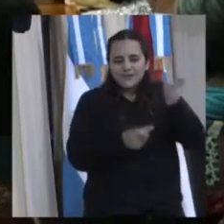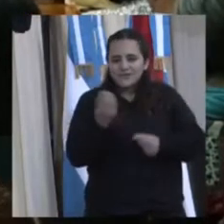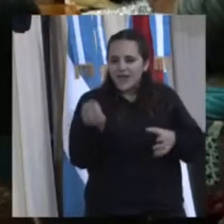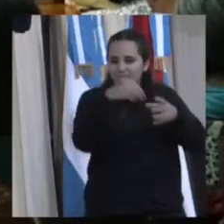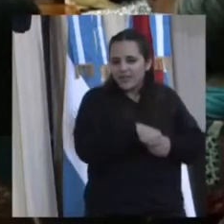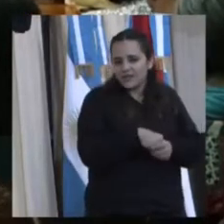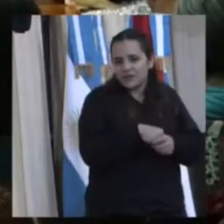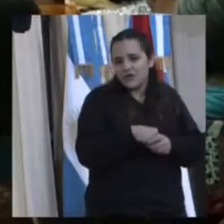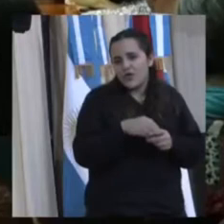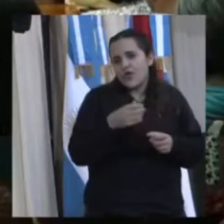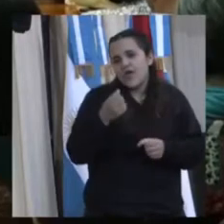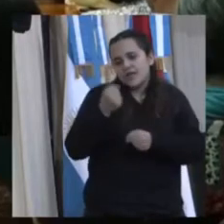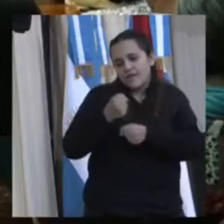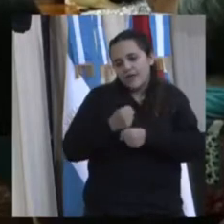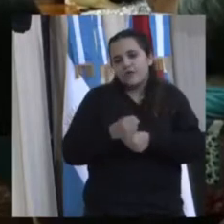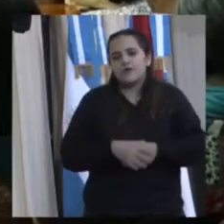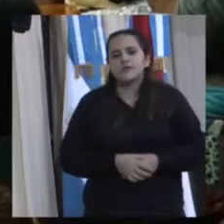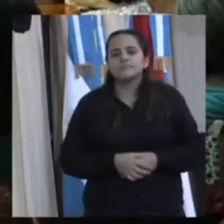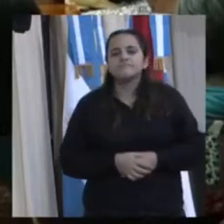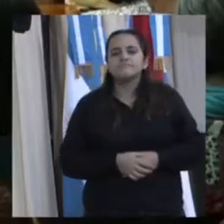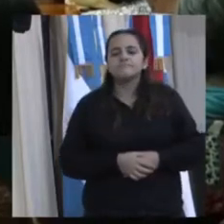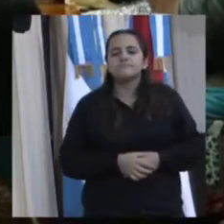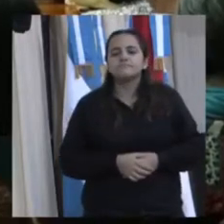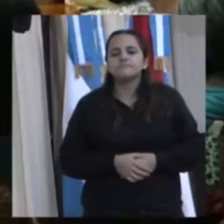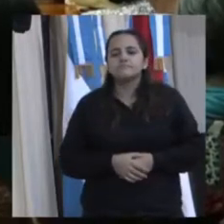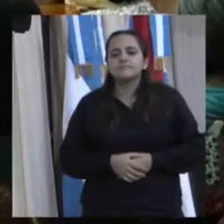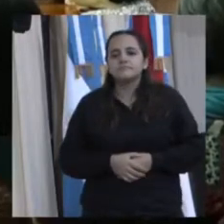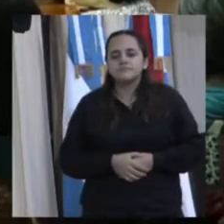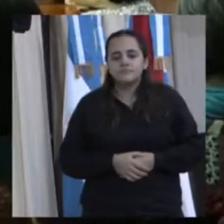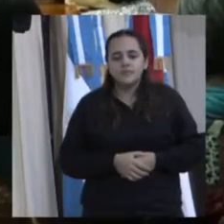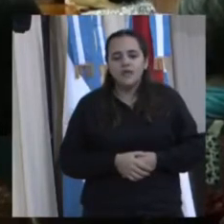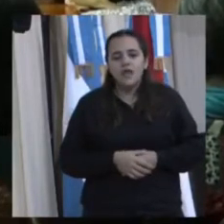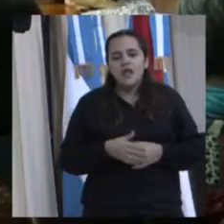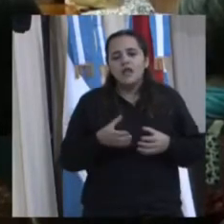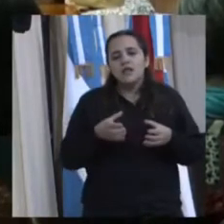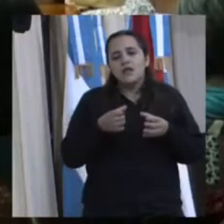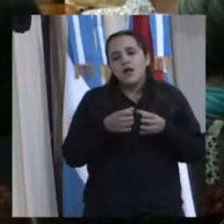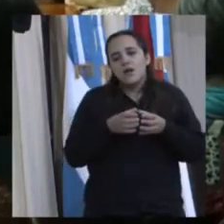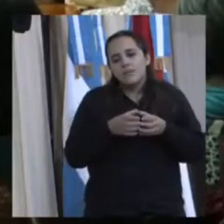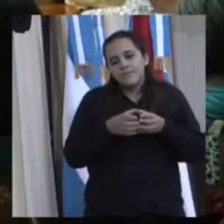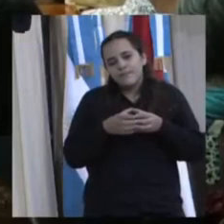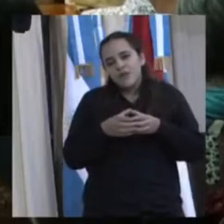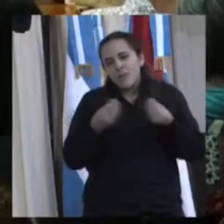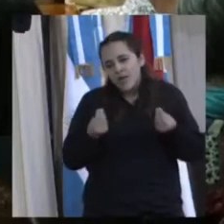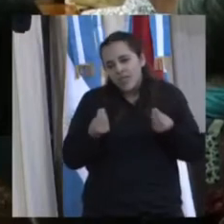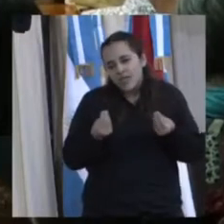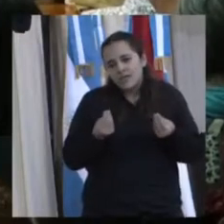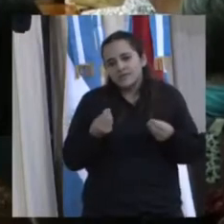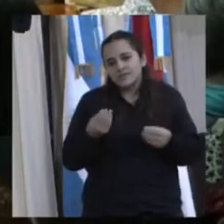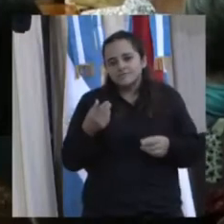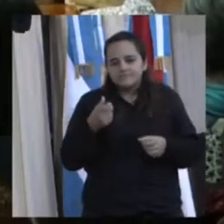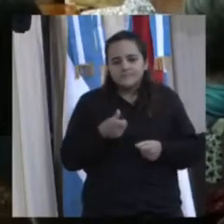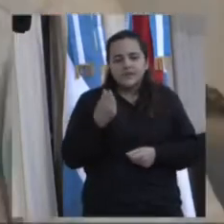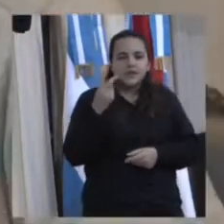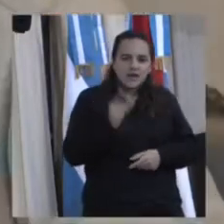afirmación. Pero, ¿creen por ventura que la clase obrera organizada del país puede, sin incurrir en el más grande de los